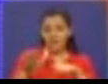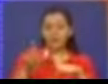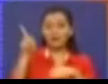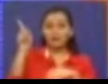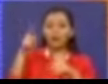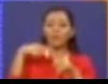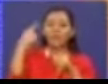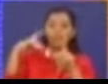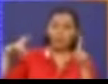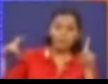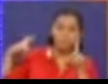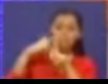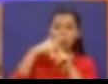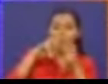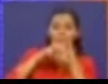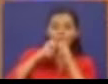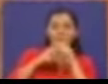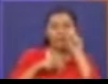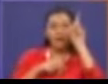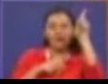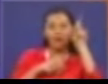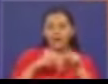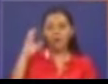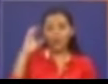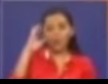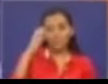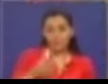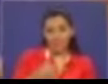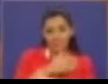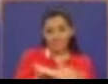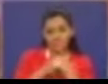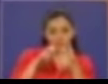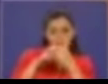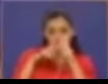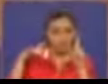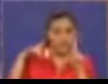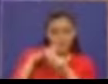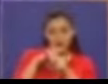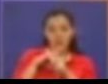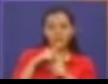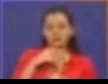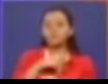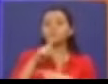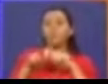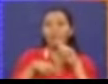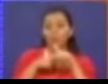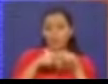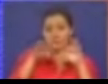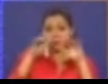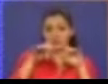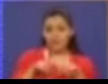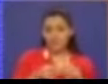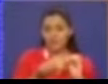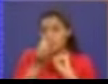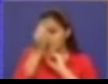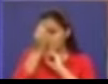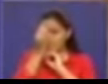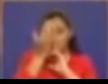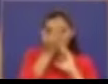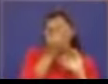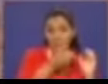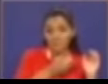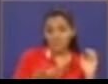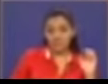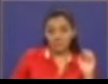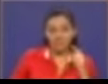Angostura, donde nos dimos cuenta que el director de inteligencia militar, en lugar de informar como mandan los principios de inteligencia de manera oportuna, se